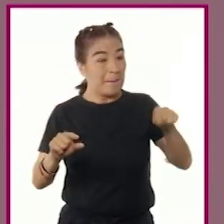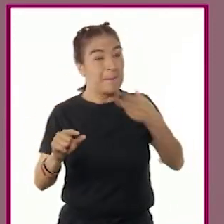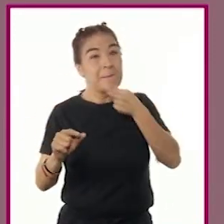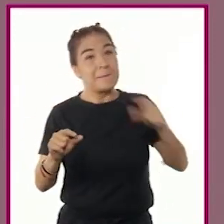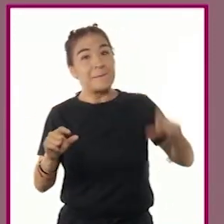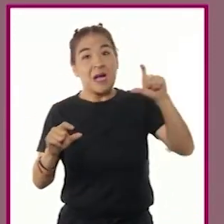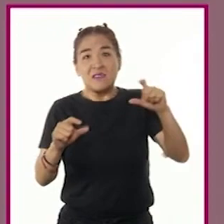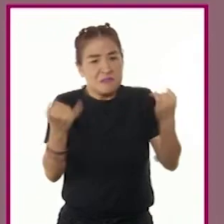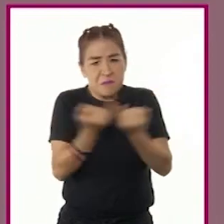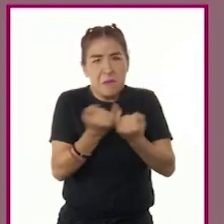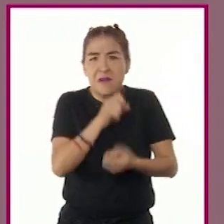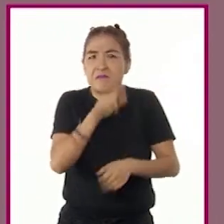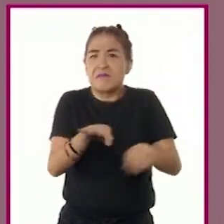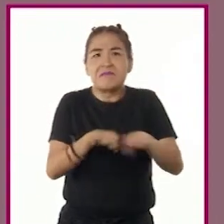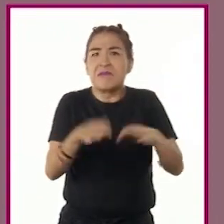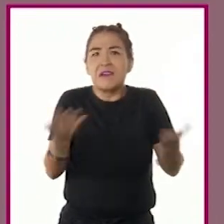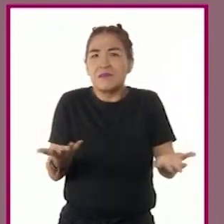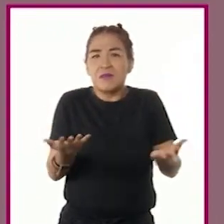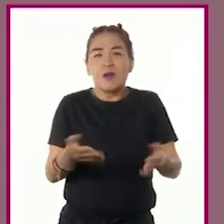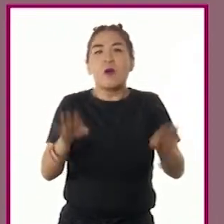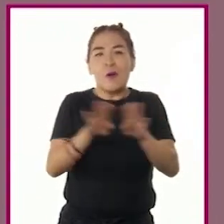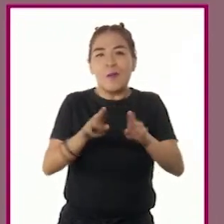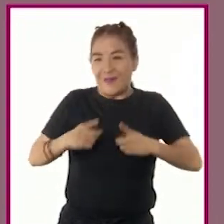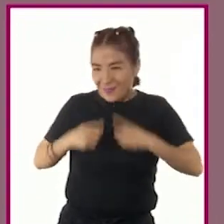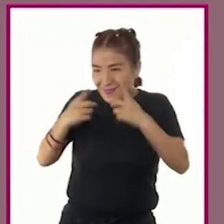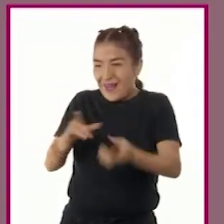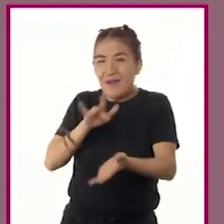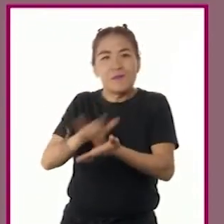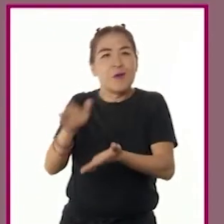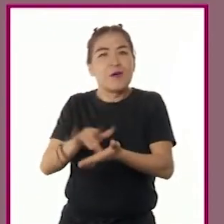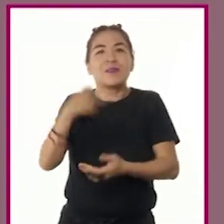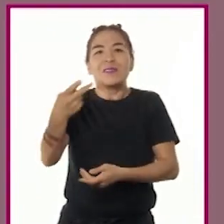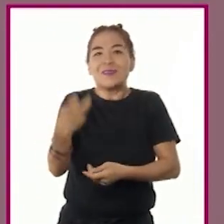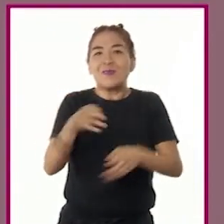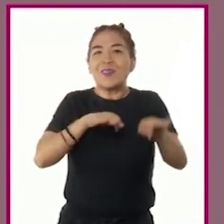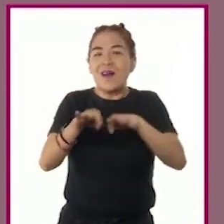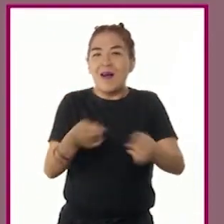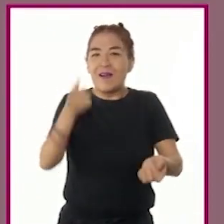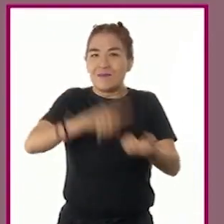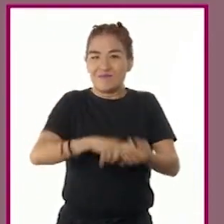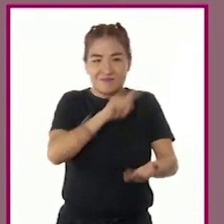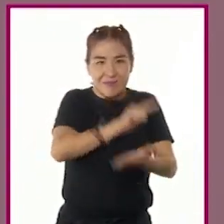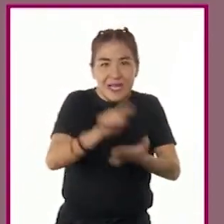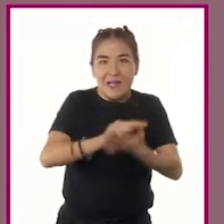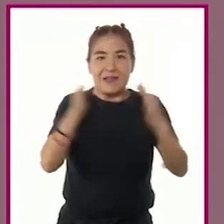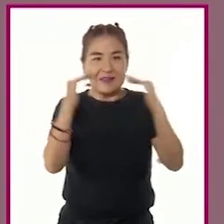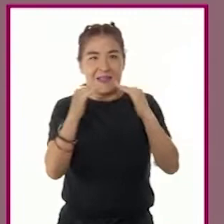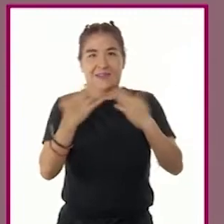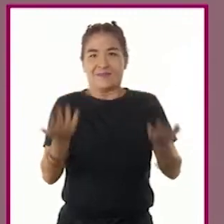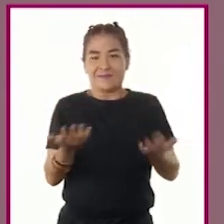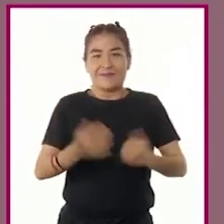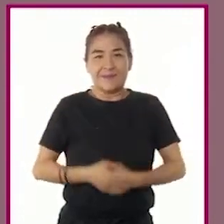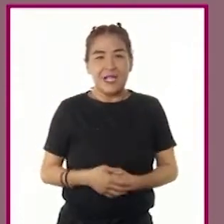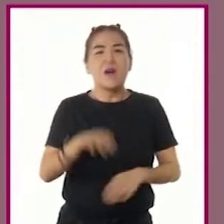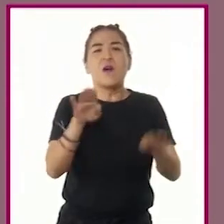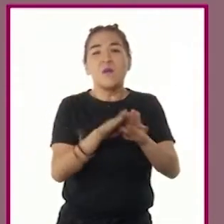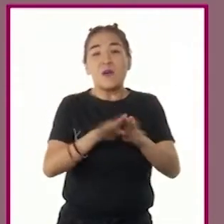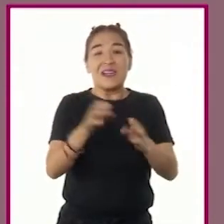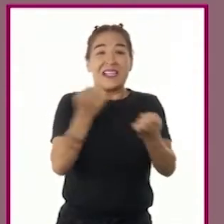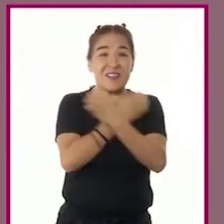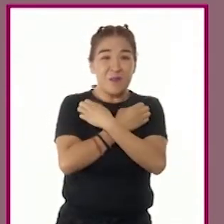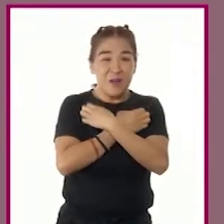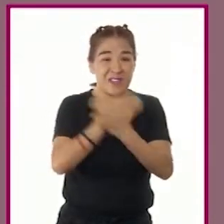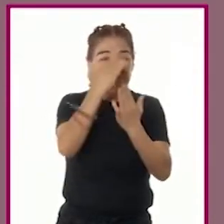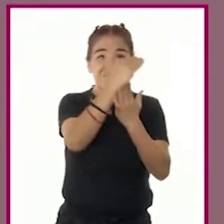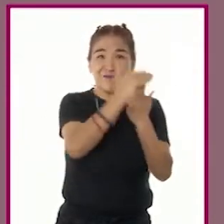el mismo trabajo y no se les remuneran las labores que realizan en casa. El rezago en el ámbito educativo y la